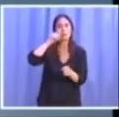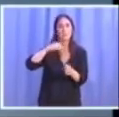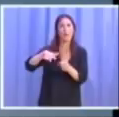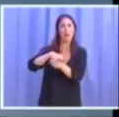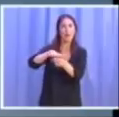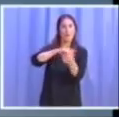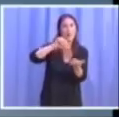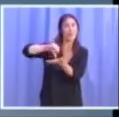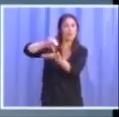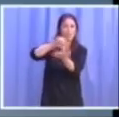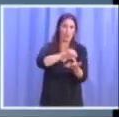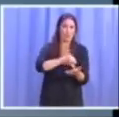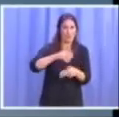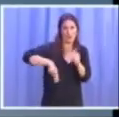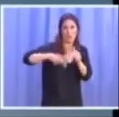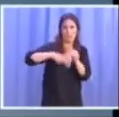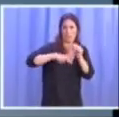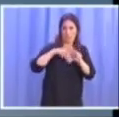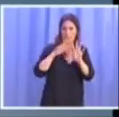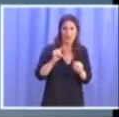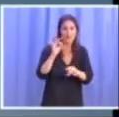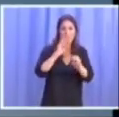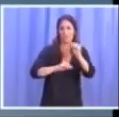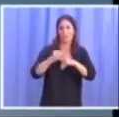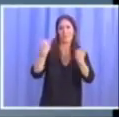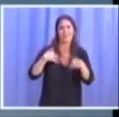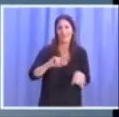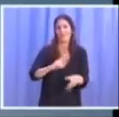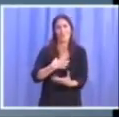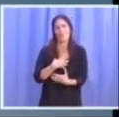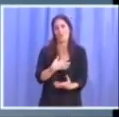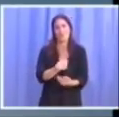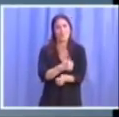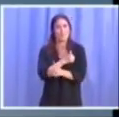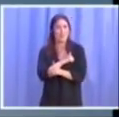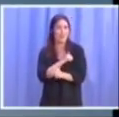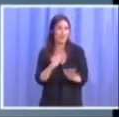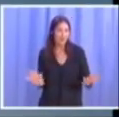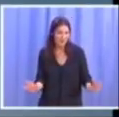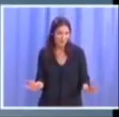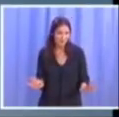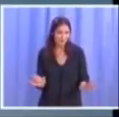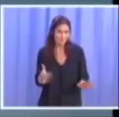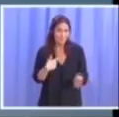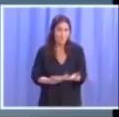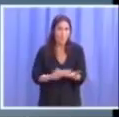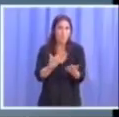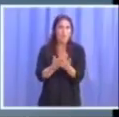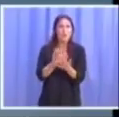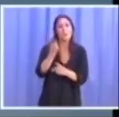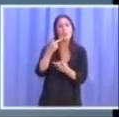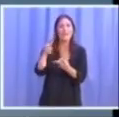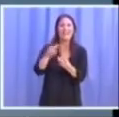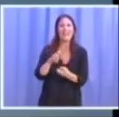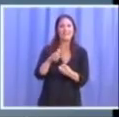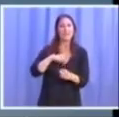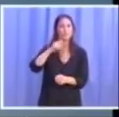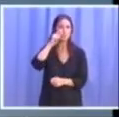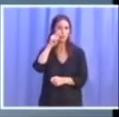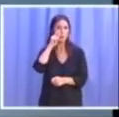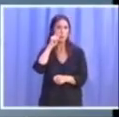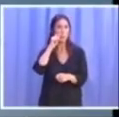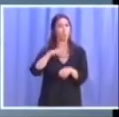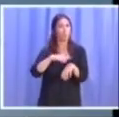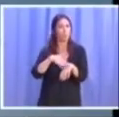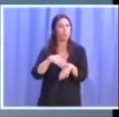como es el centro, y a eso hay que dar solución ya, no se puede esperar. Y lo que planteamos, una tasa turística para que se